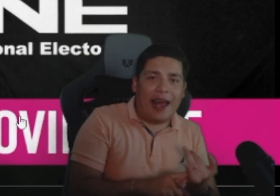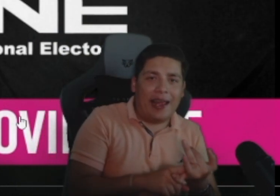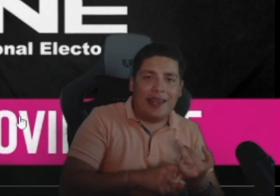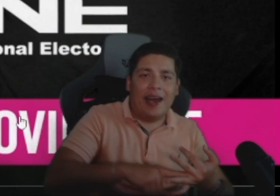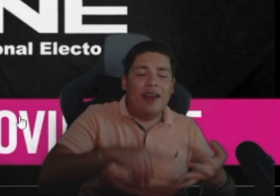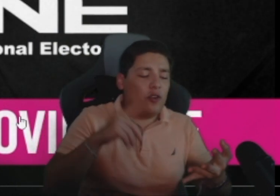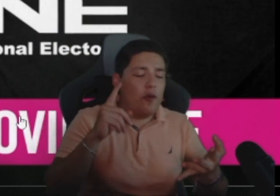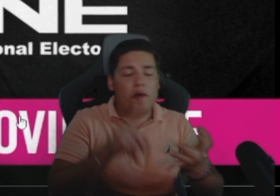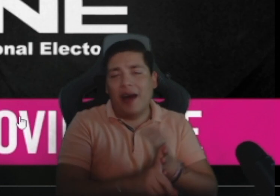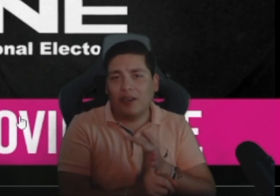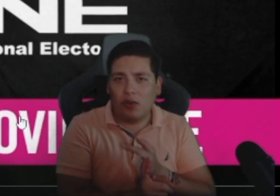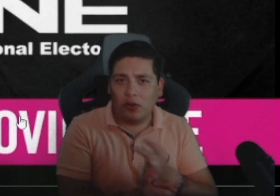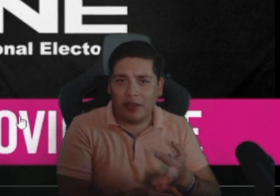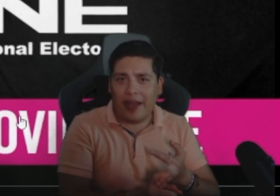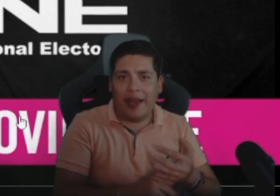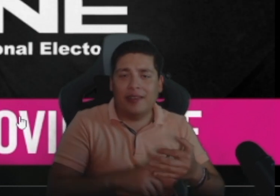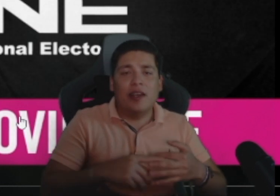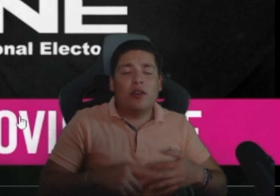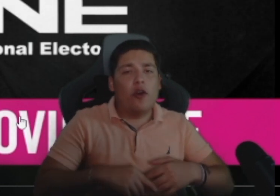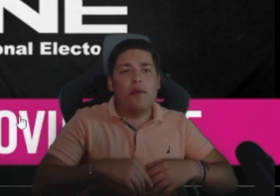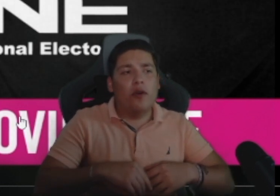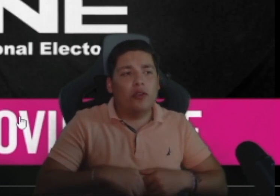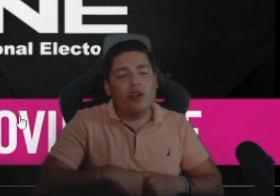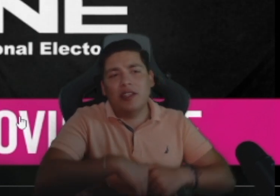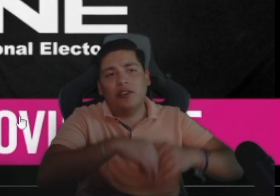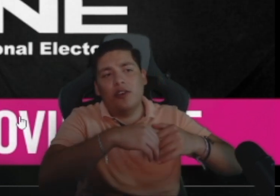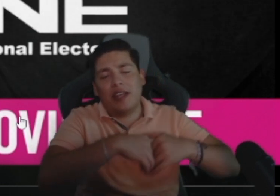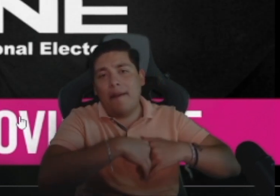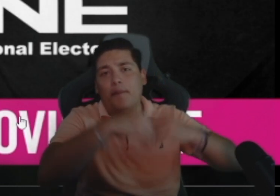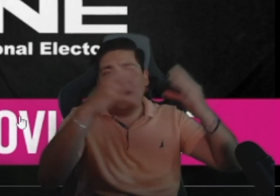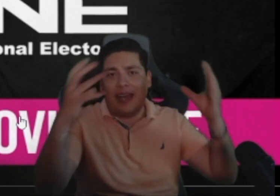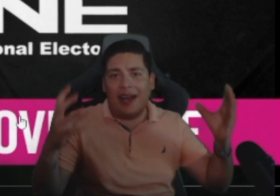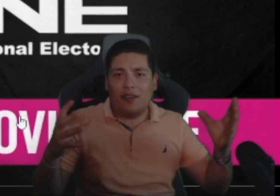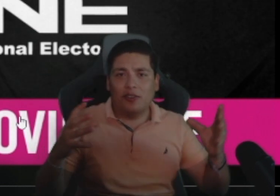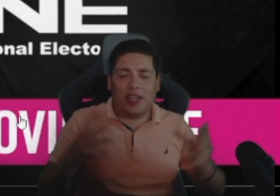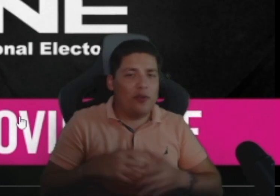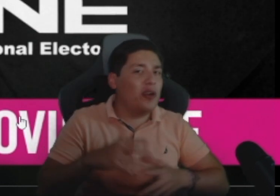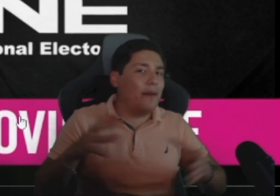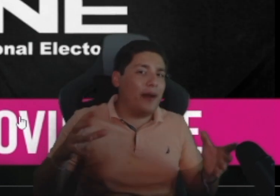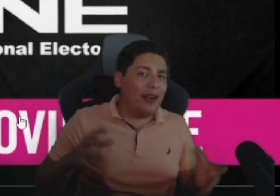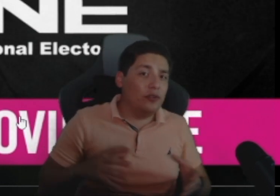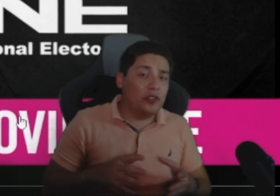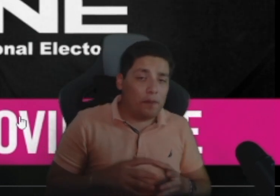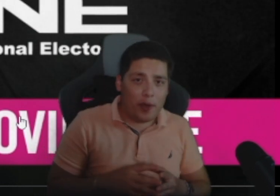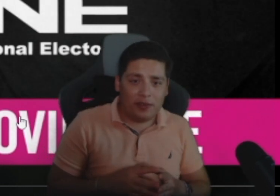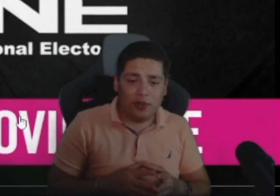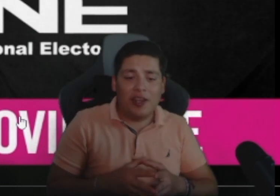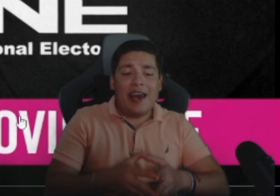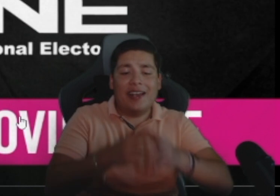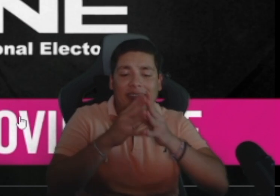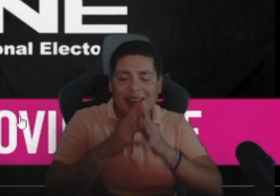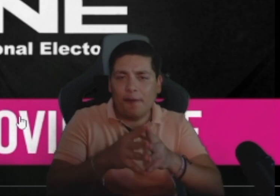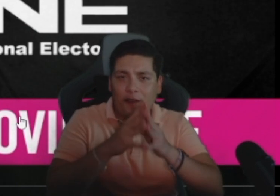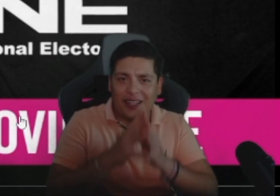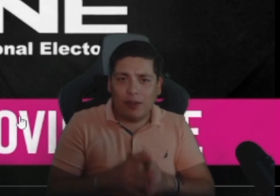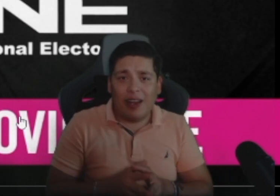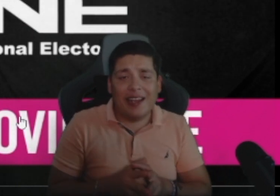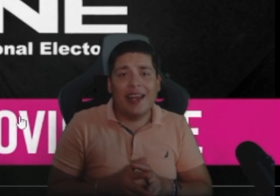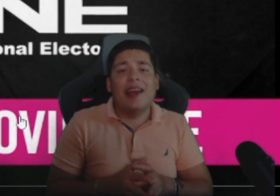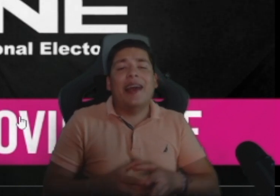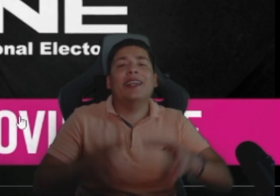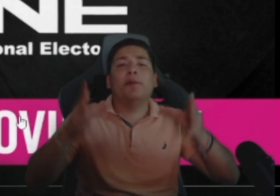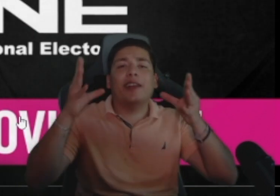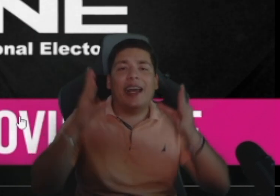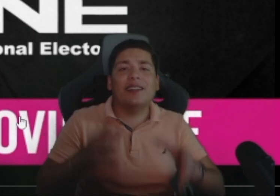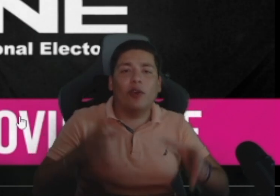Ricardo Anaya, como Marco Cortés, como todos estos empresarios que nunca pagaron sus impuestos están defendiendo al